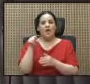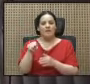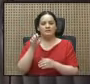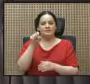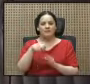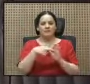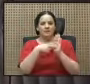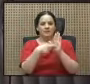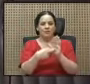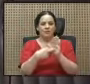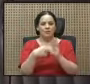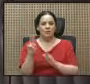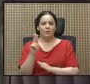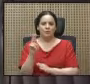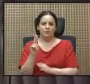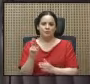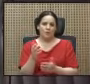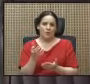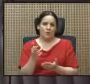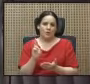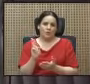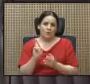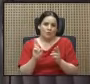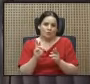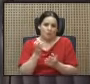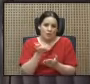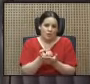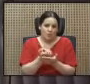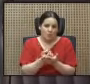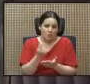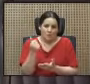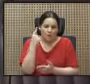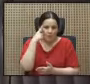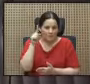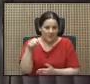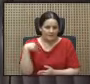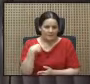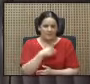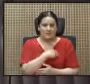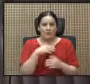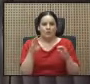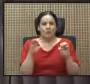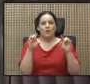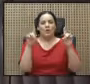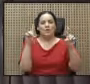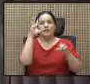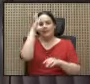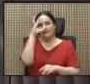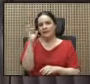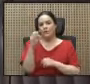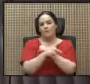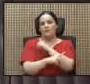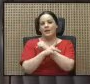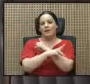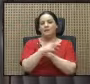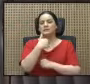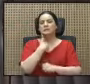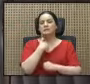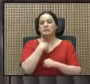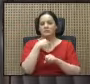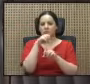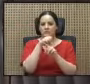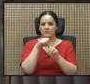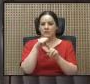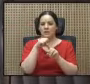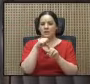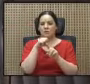Educación. Creo que el país está pasando un cambio histórico en el sistema educativo y